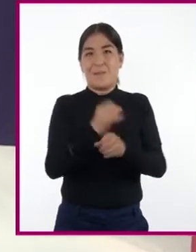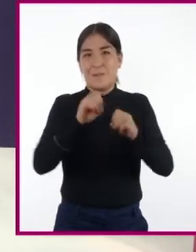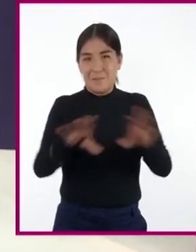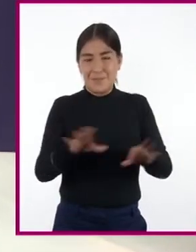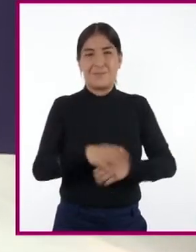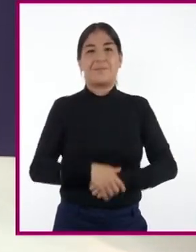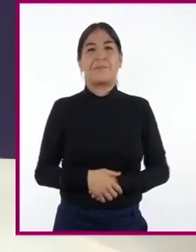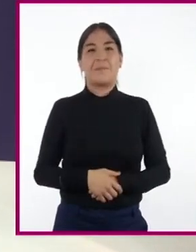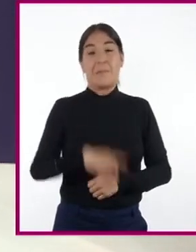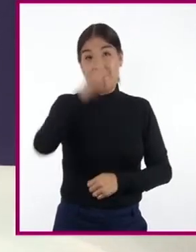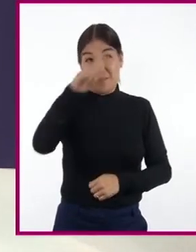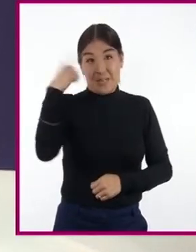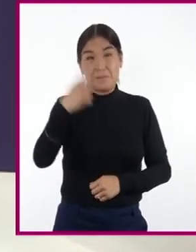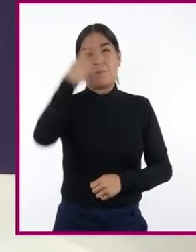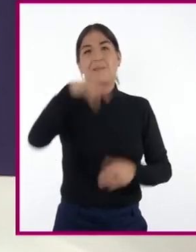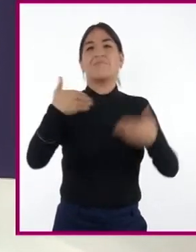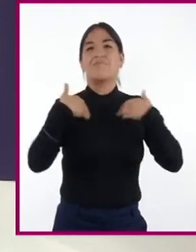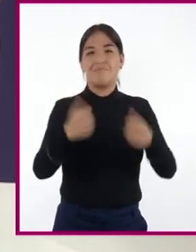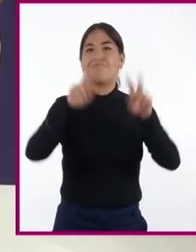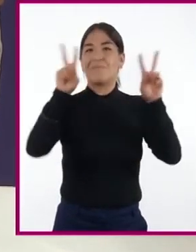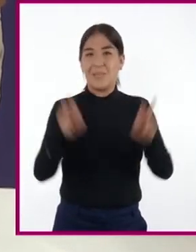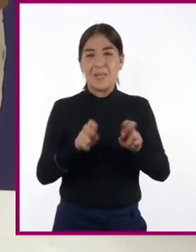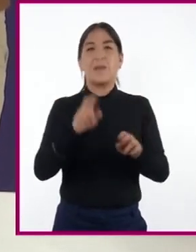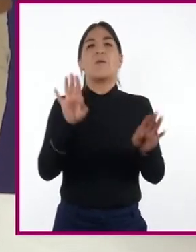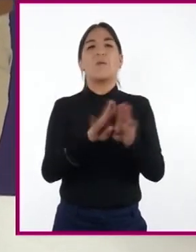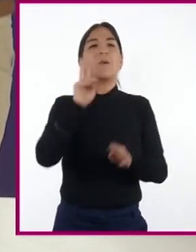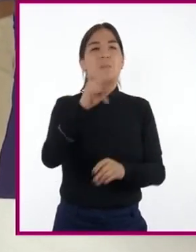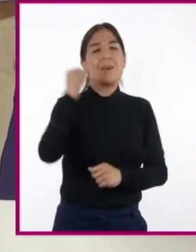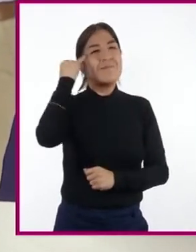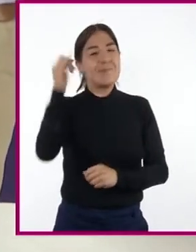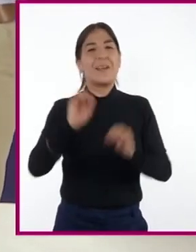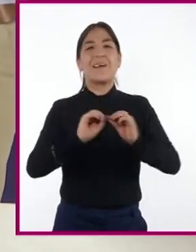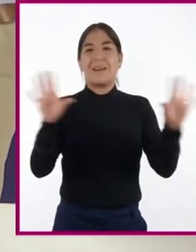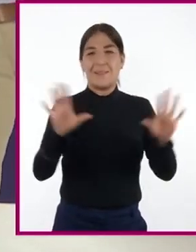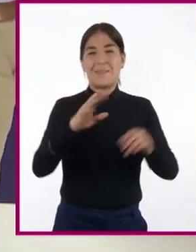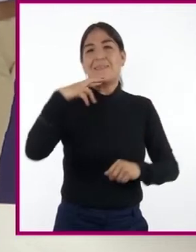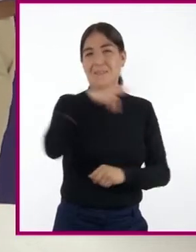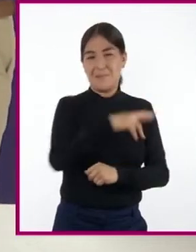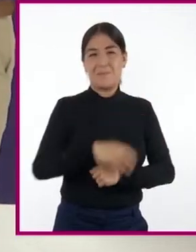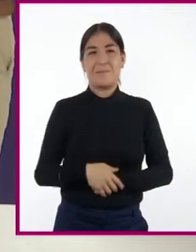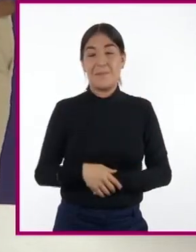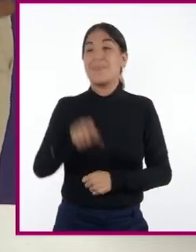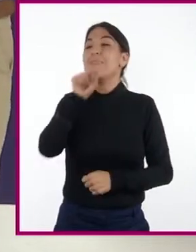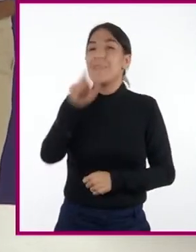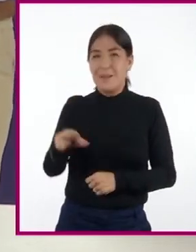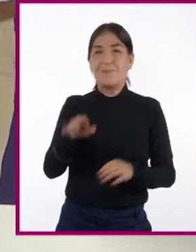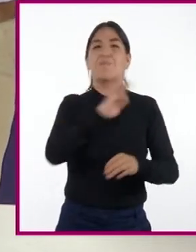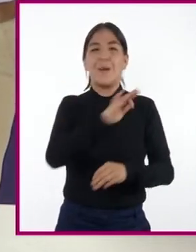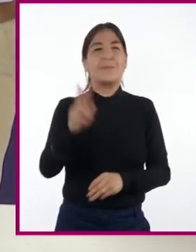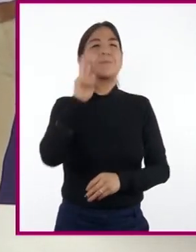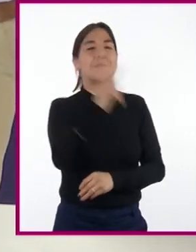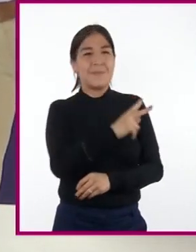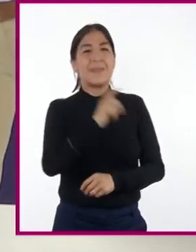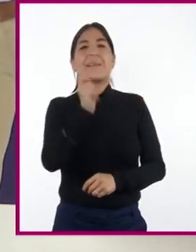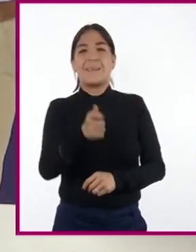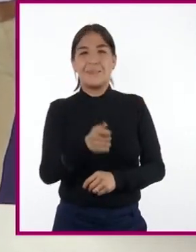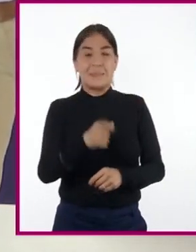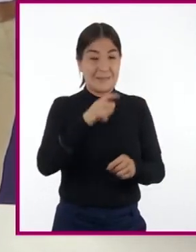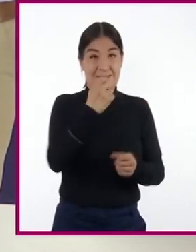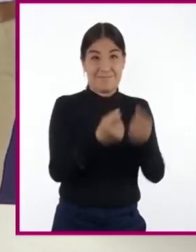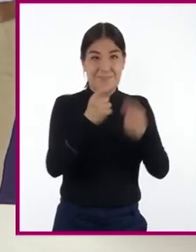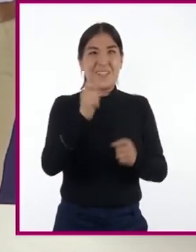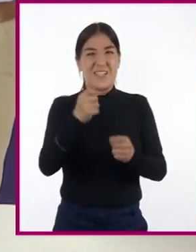estructurada, facilitando la comprensión del tema y dándonos una idea más clara y eficaz. Y también pudimos observar que algunos de